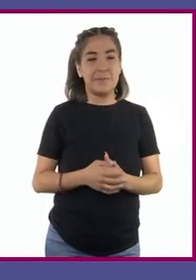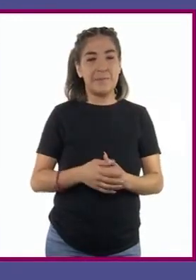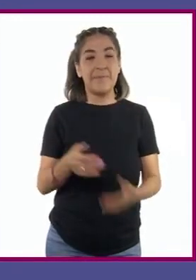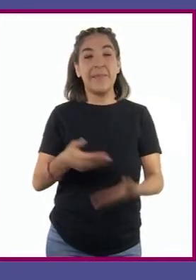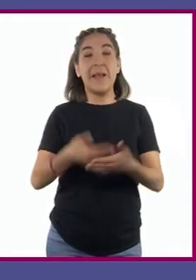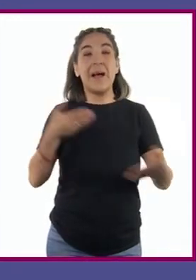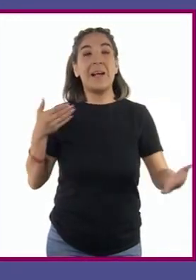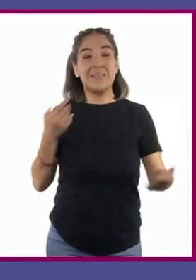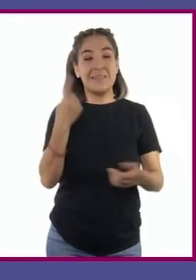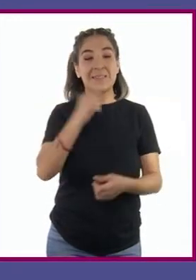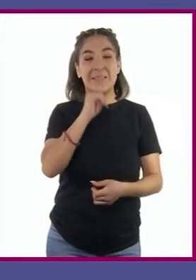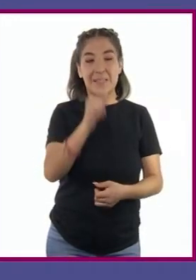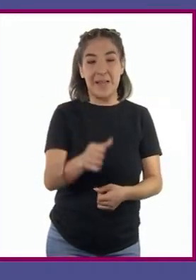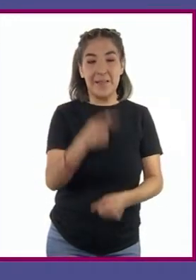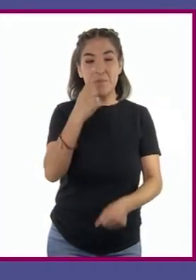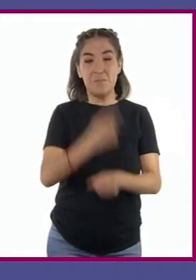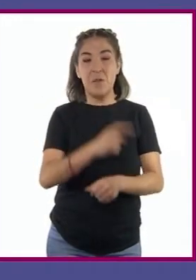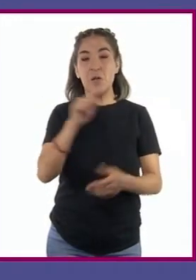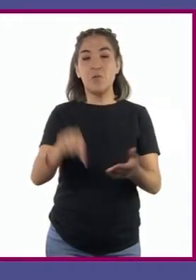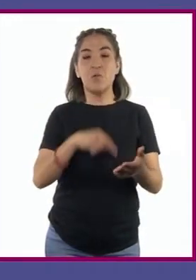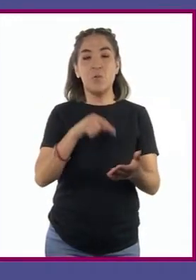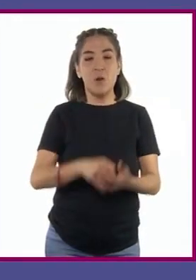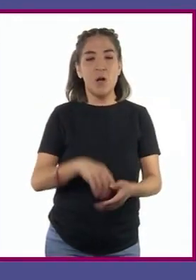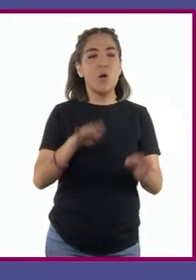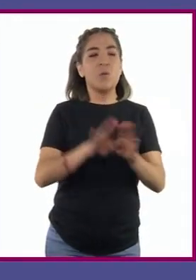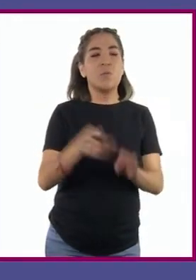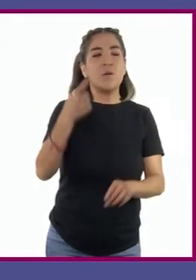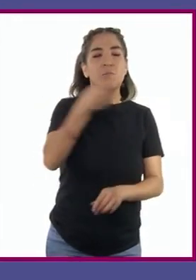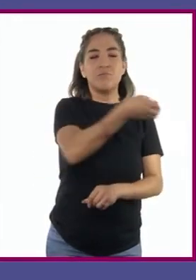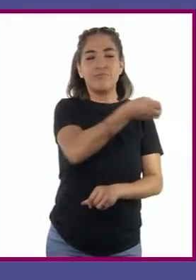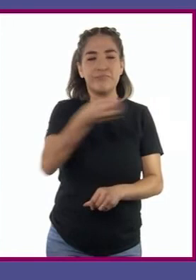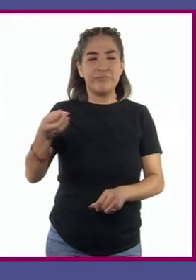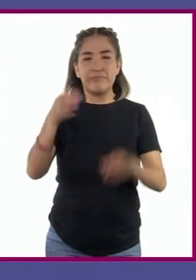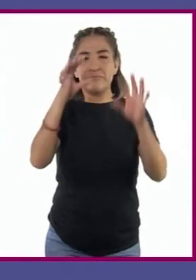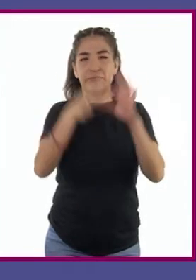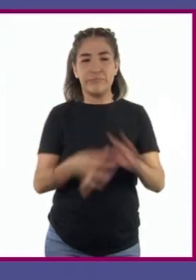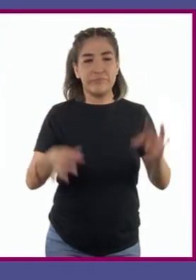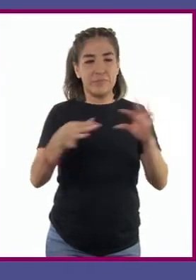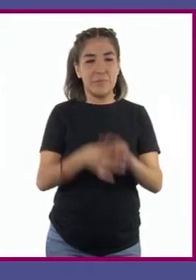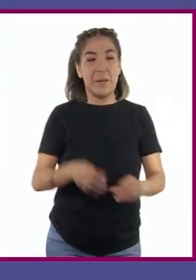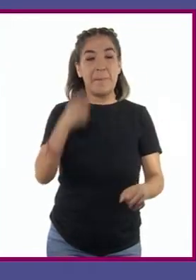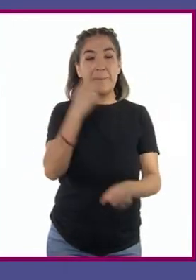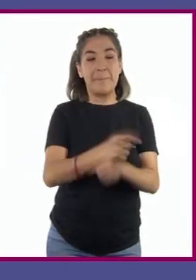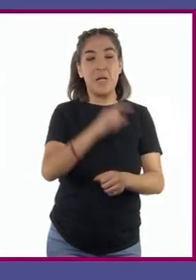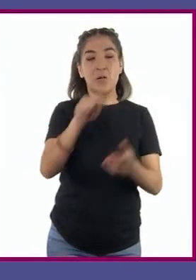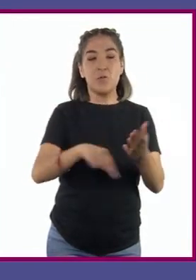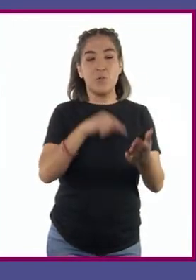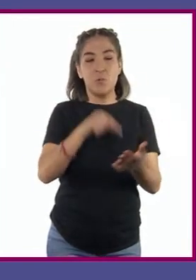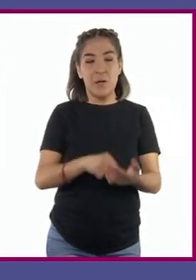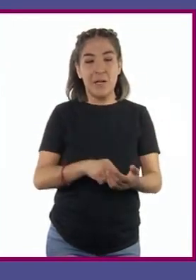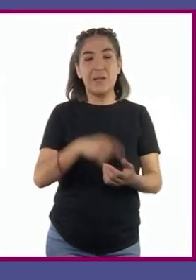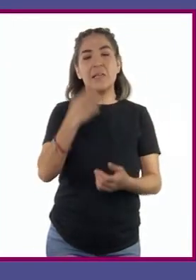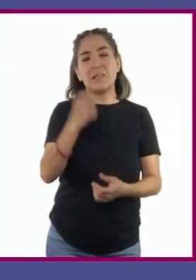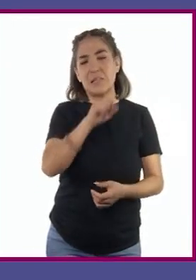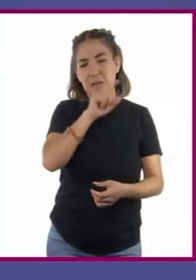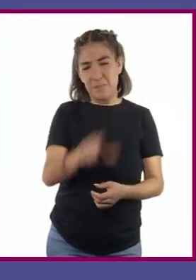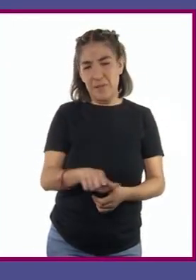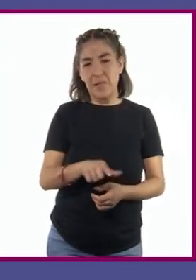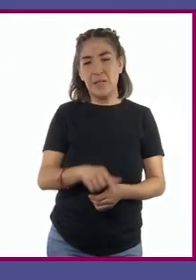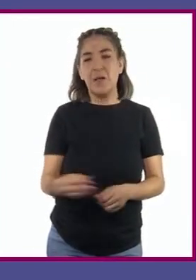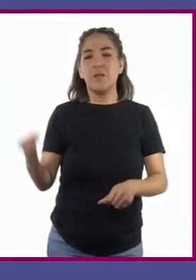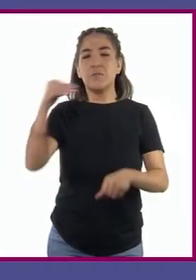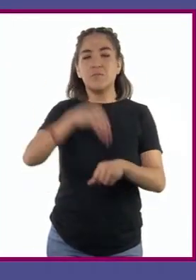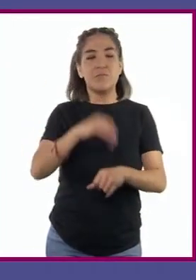y en primer lugar, ordenan el discurso. 2. En primer lugar y por un lado,